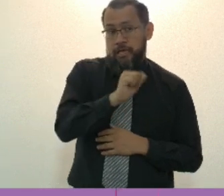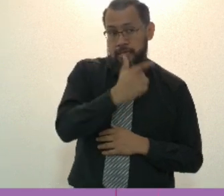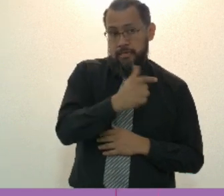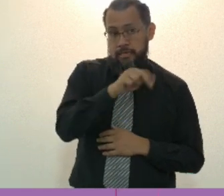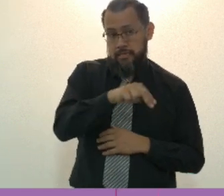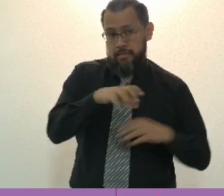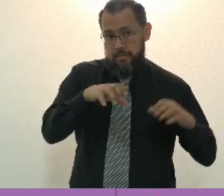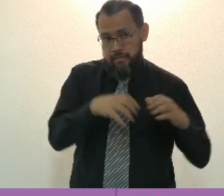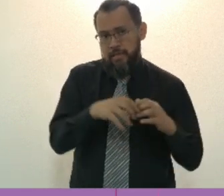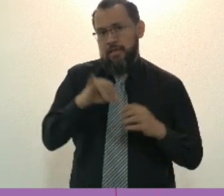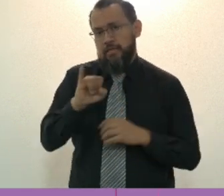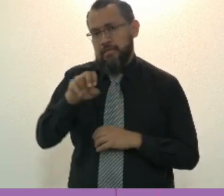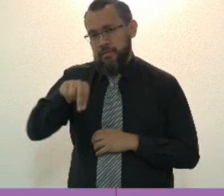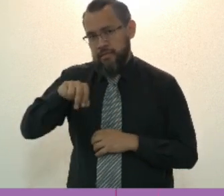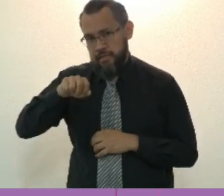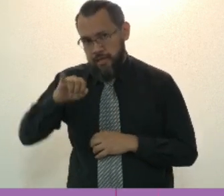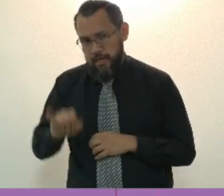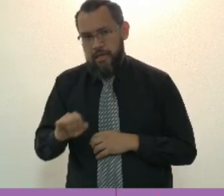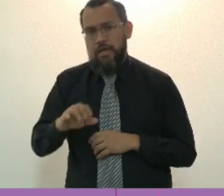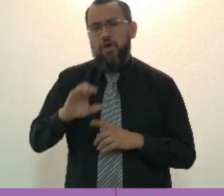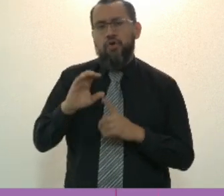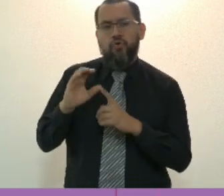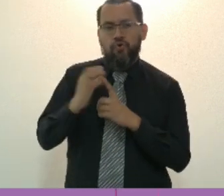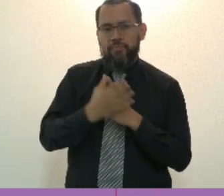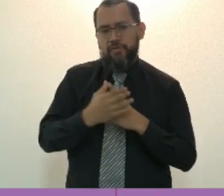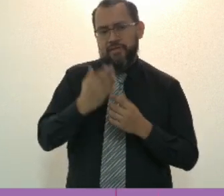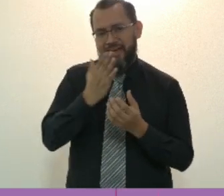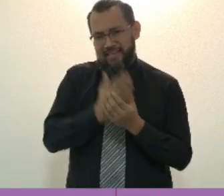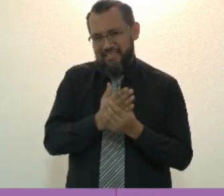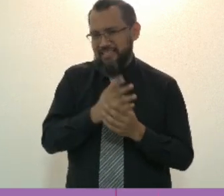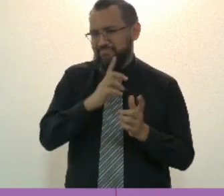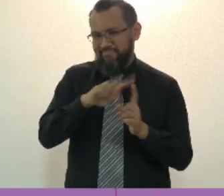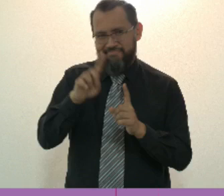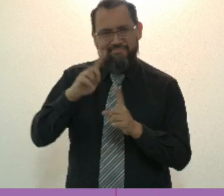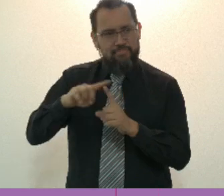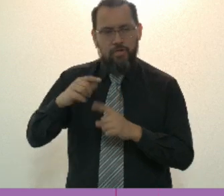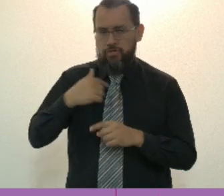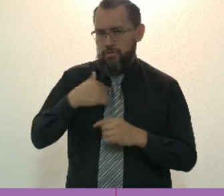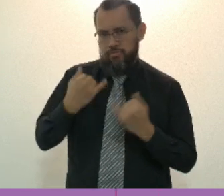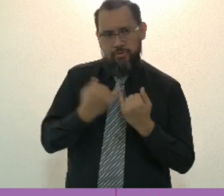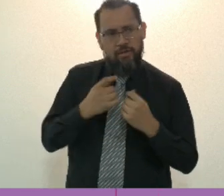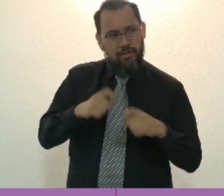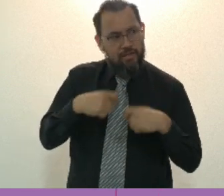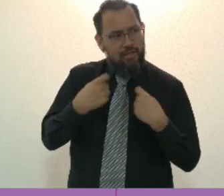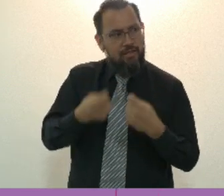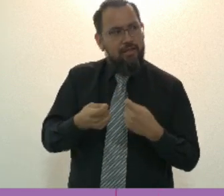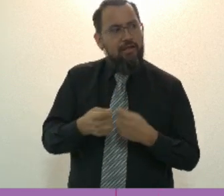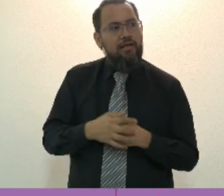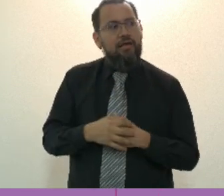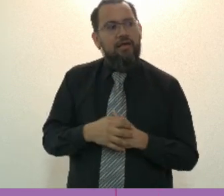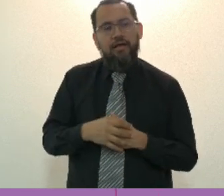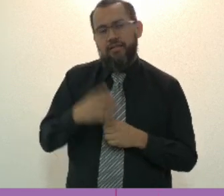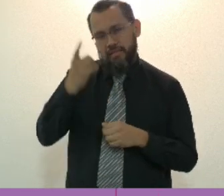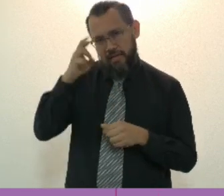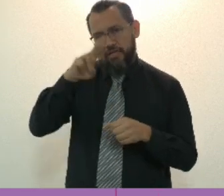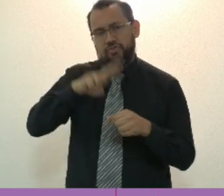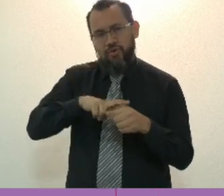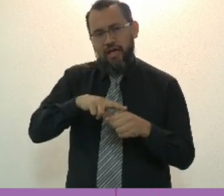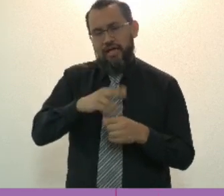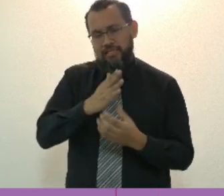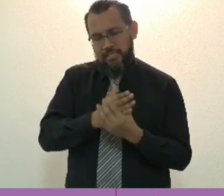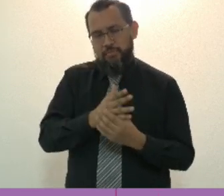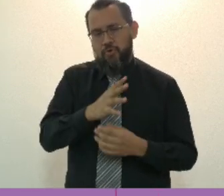Nación, el INAI, la Comisión de Archivos y yo ya comprometí aquí a Alfonso, ¿verdad? Pero nuestro director de archivos del